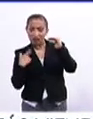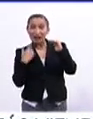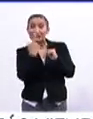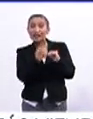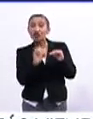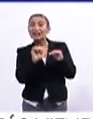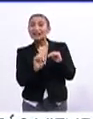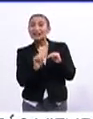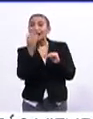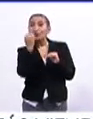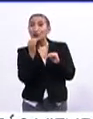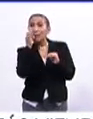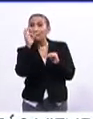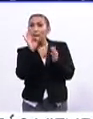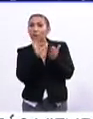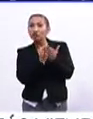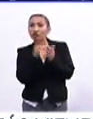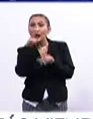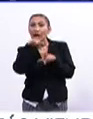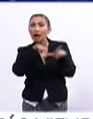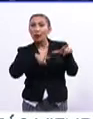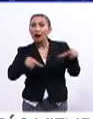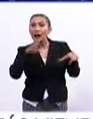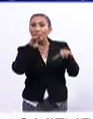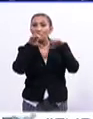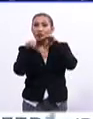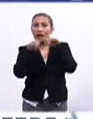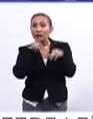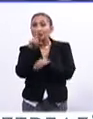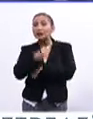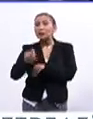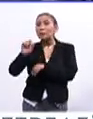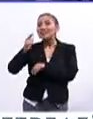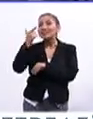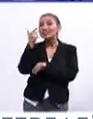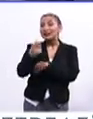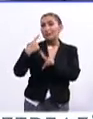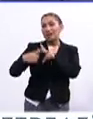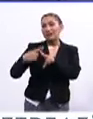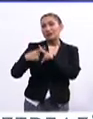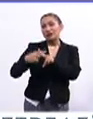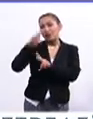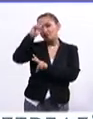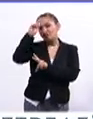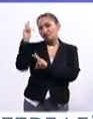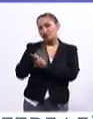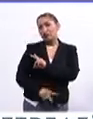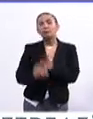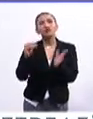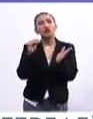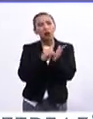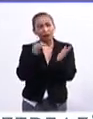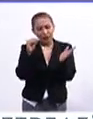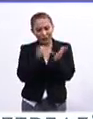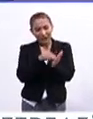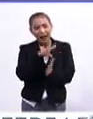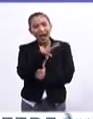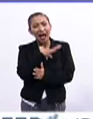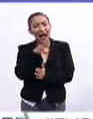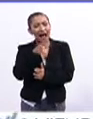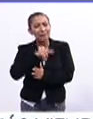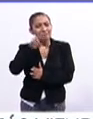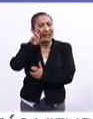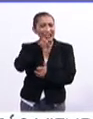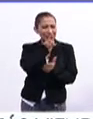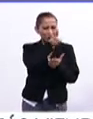de 169 puntos en lenguaje y comunicación y 127 en matemáticas. Todavía se siguen vinculando